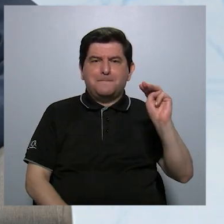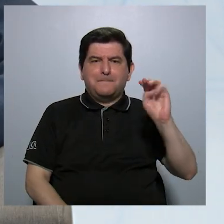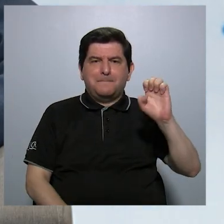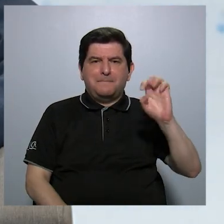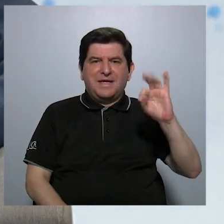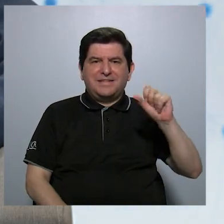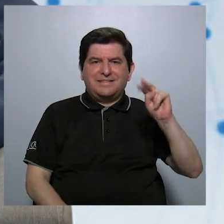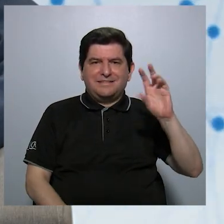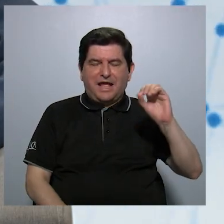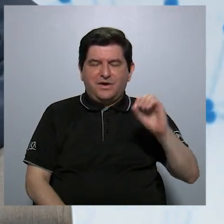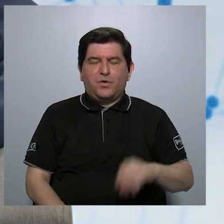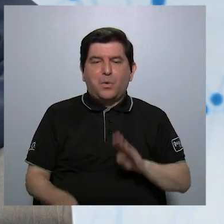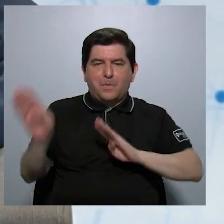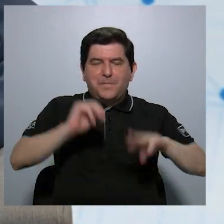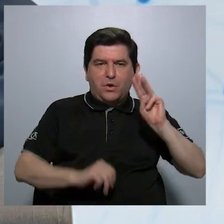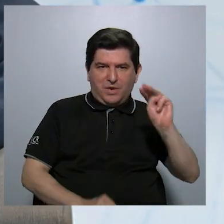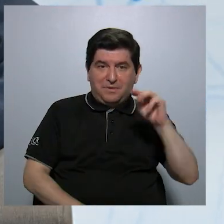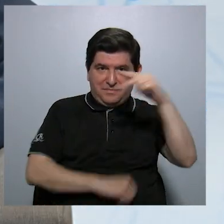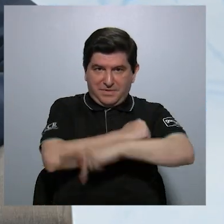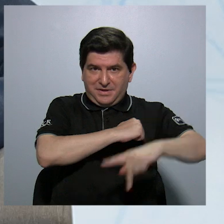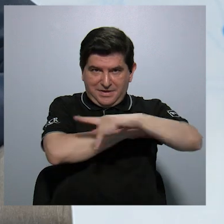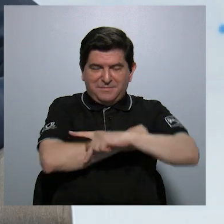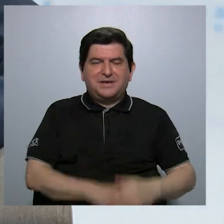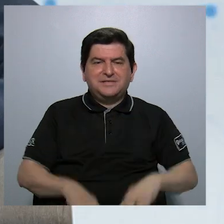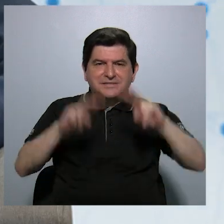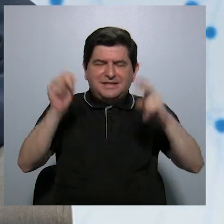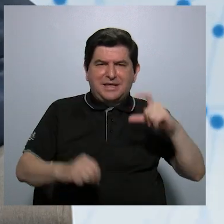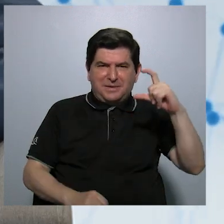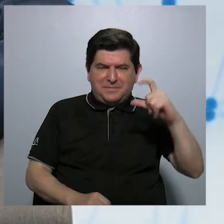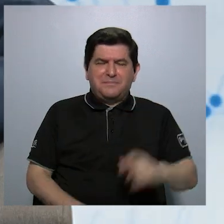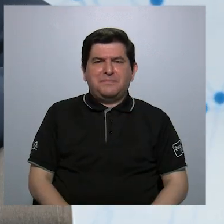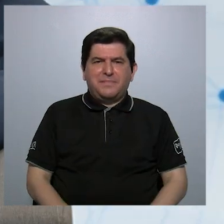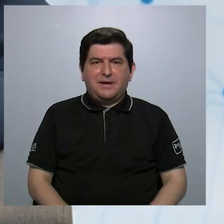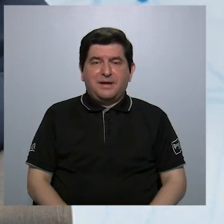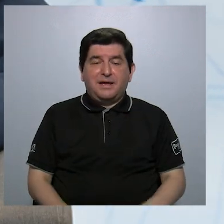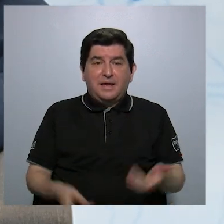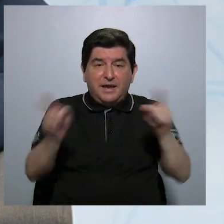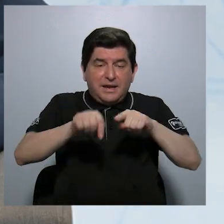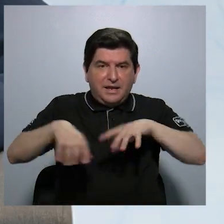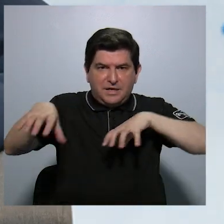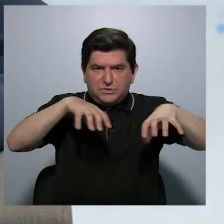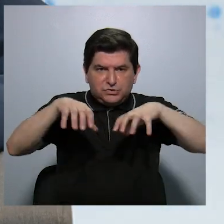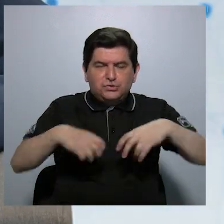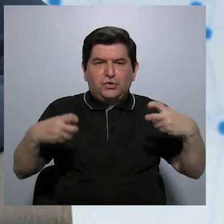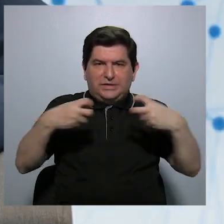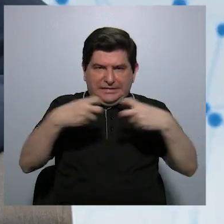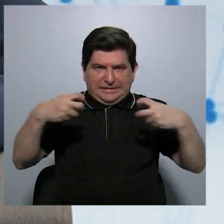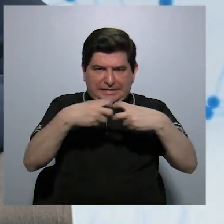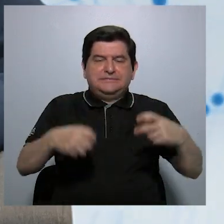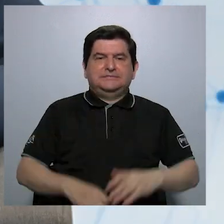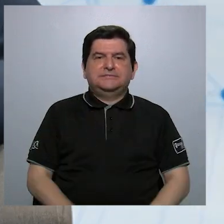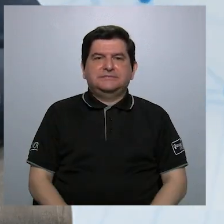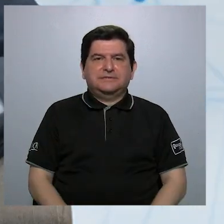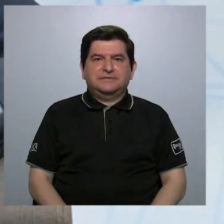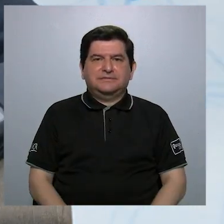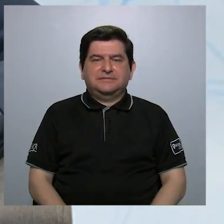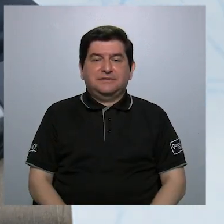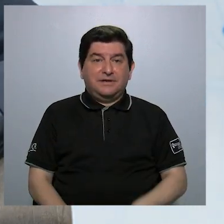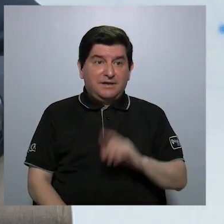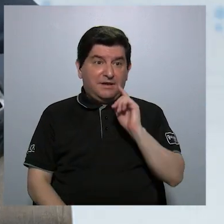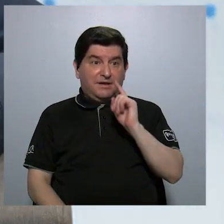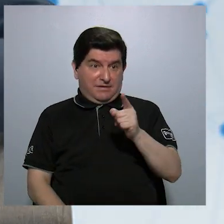biometano en nuestro país. El tema de las baterías en la movilidad eléctrica es